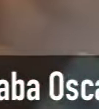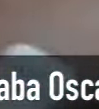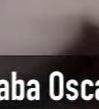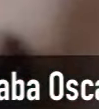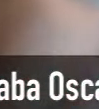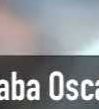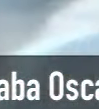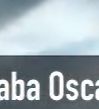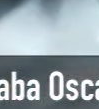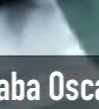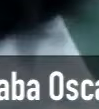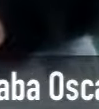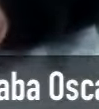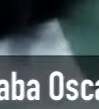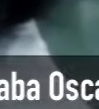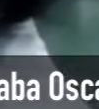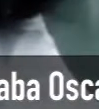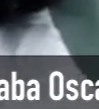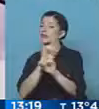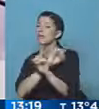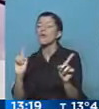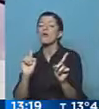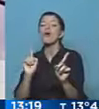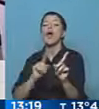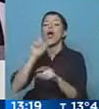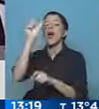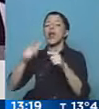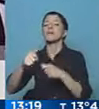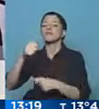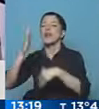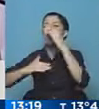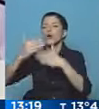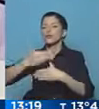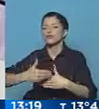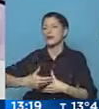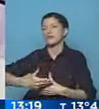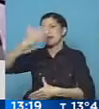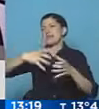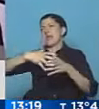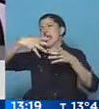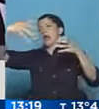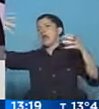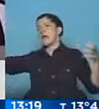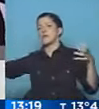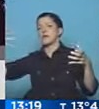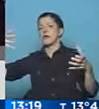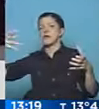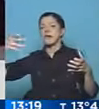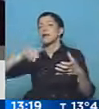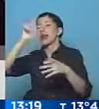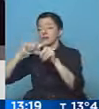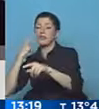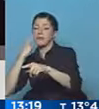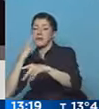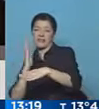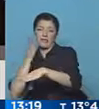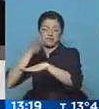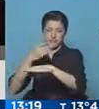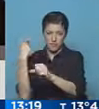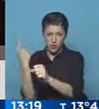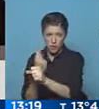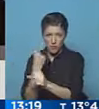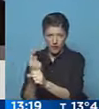parecerme a los que crean un muro a lo largo de su frontera para que no pasen los otros de al lado, que son